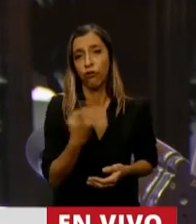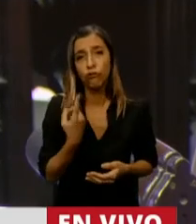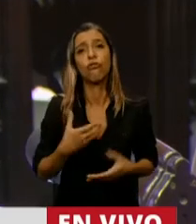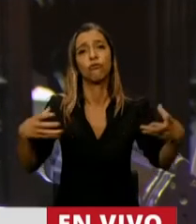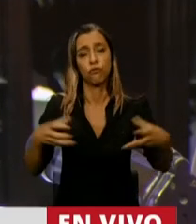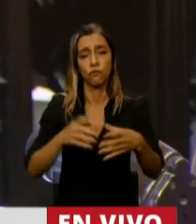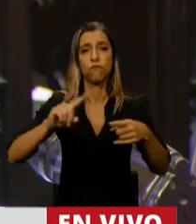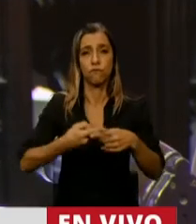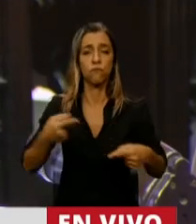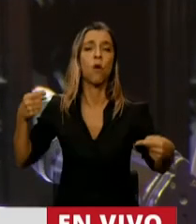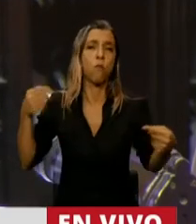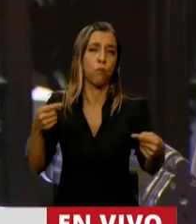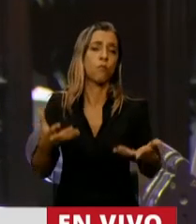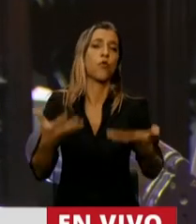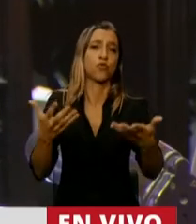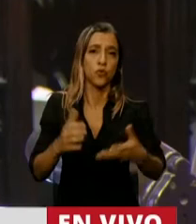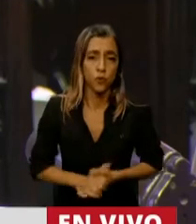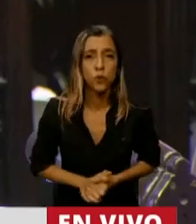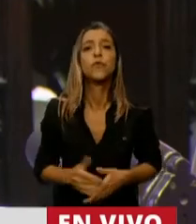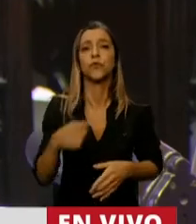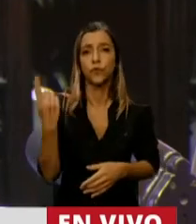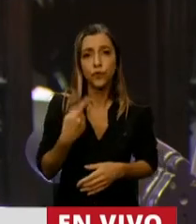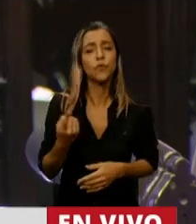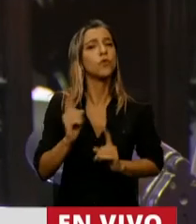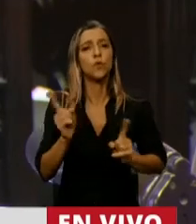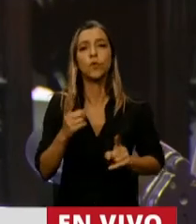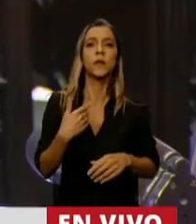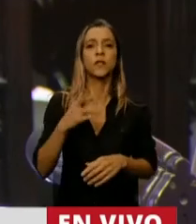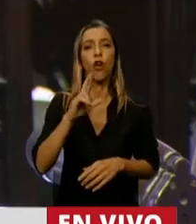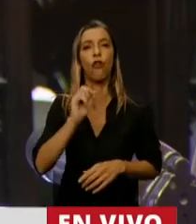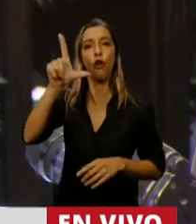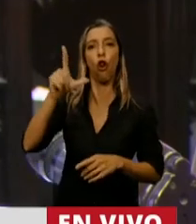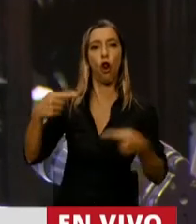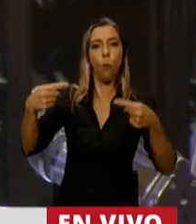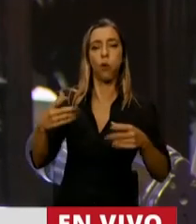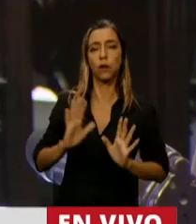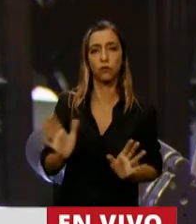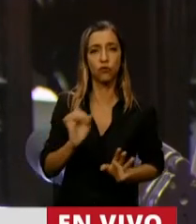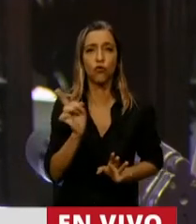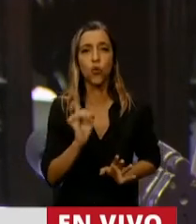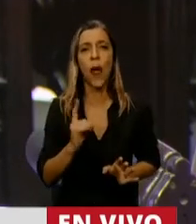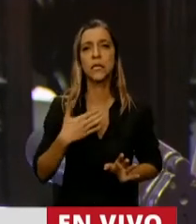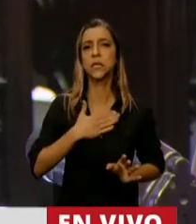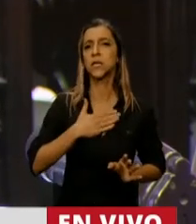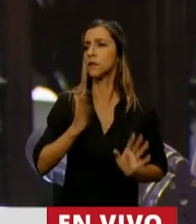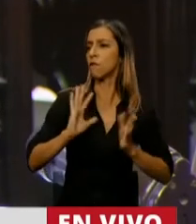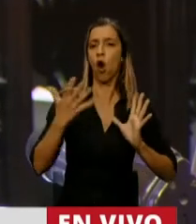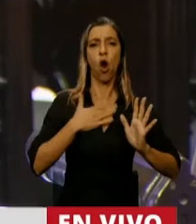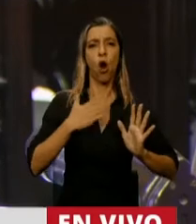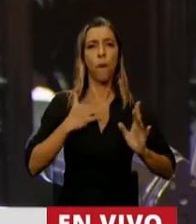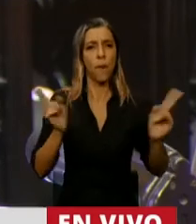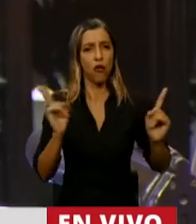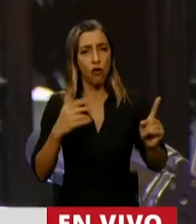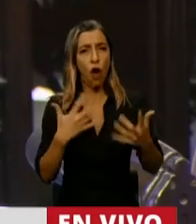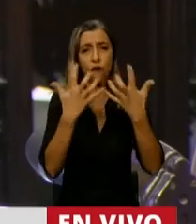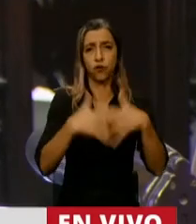somos oposición, la oposición no es un rol, no es una pose, ni siquiera es una